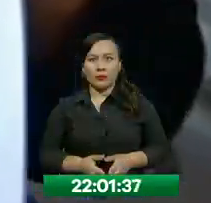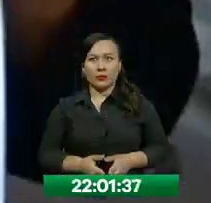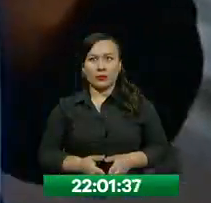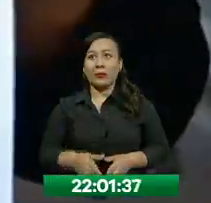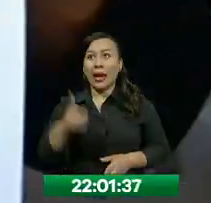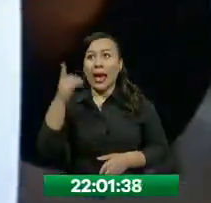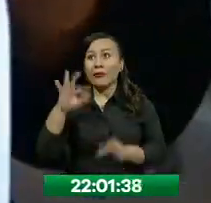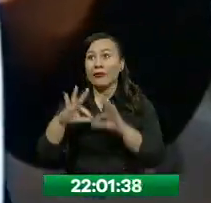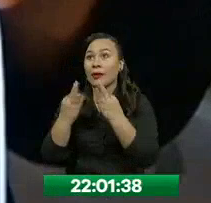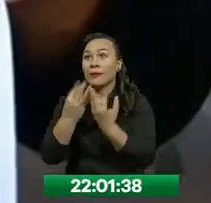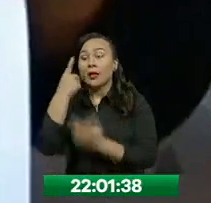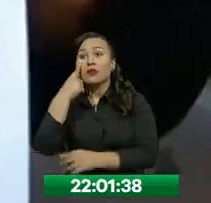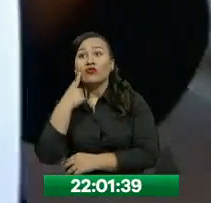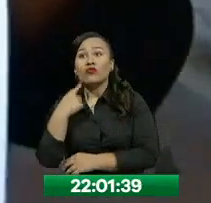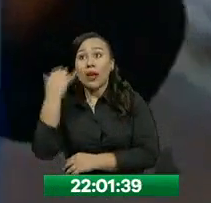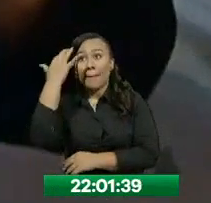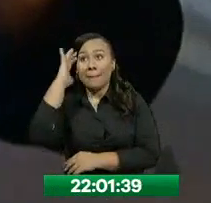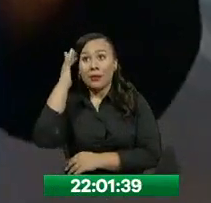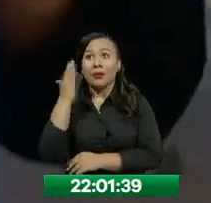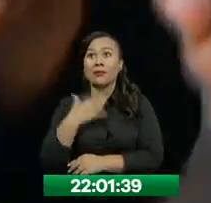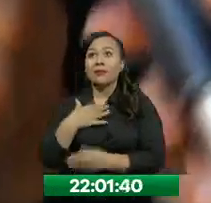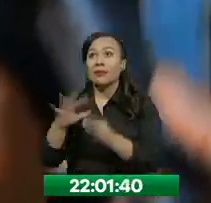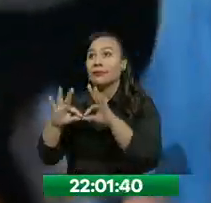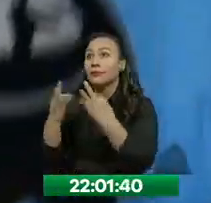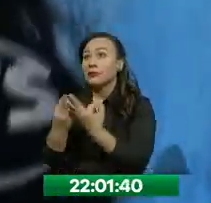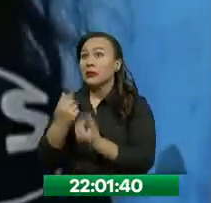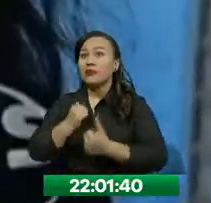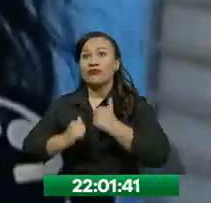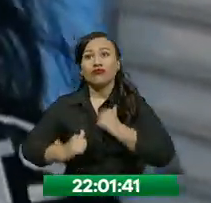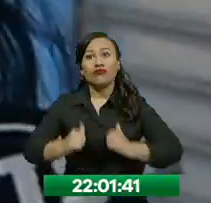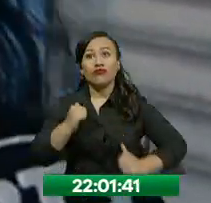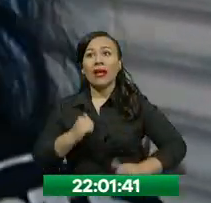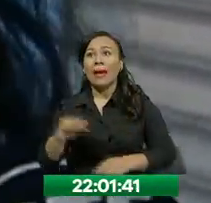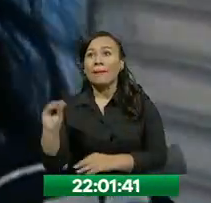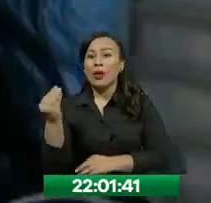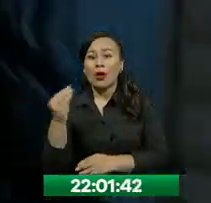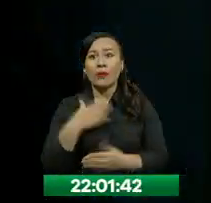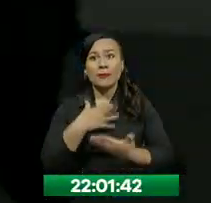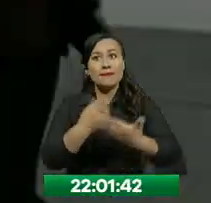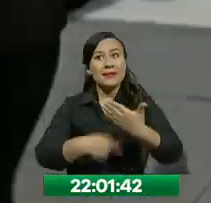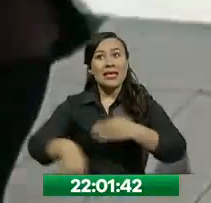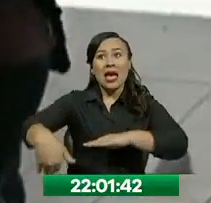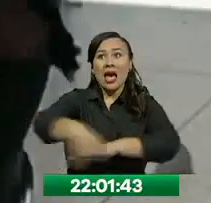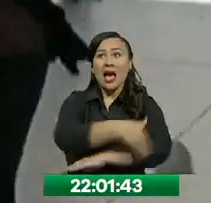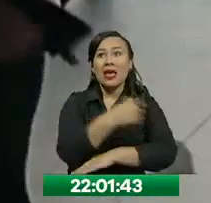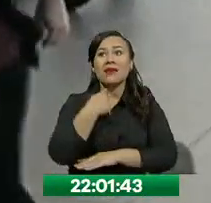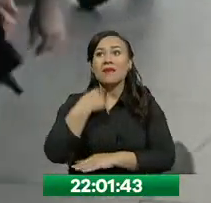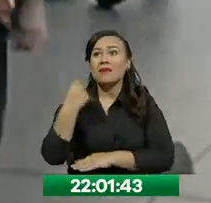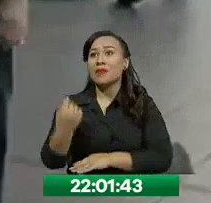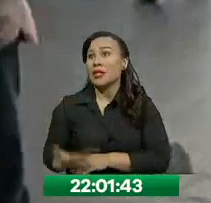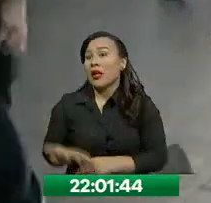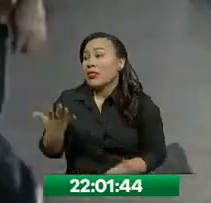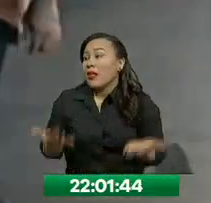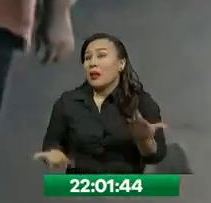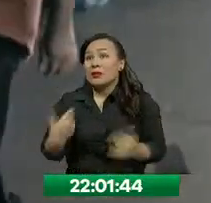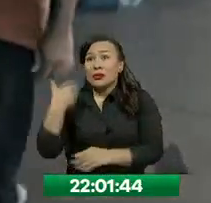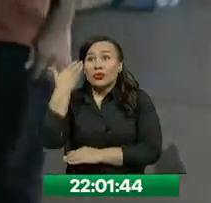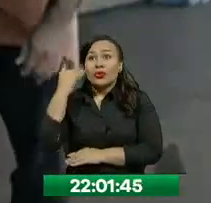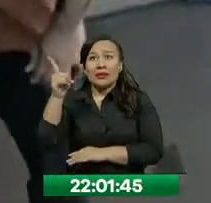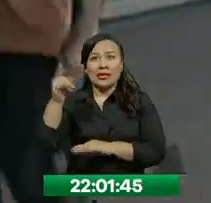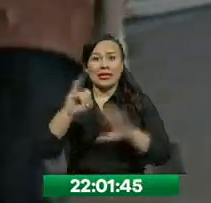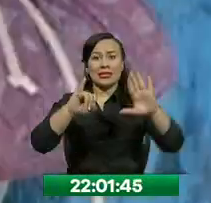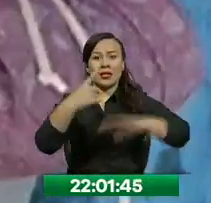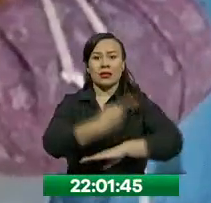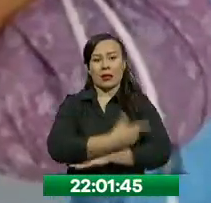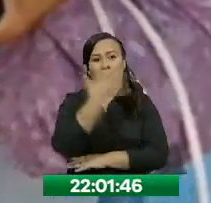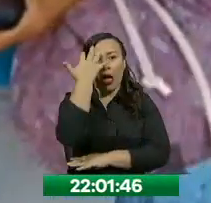Estamos desesperados, no dormimos, no comemos por ahí, no sabemos qué le pasará a mi chiquita en la calle. Fueron 6 días de angustia que vivieron estas